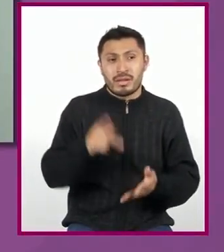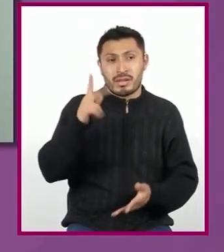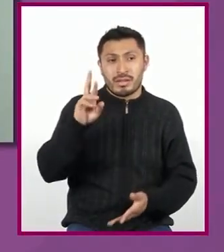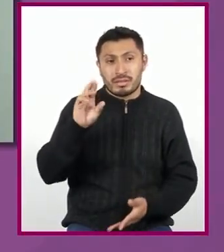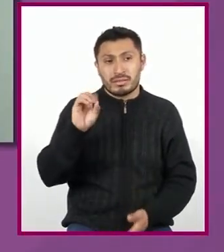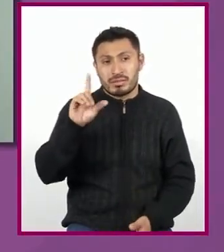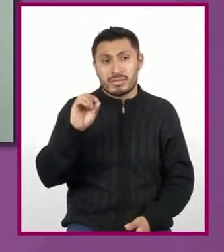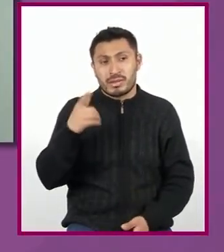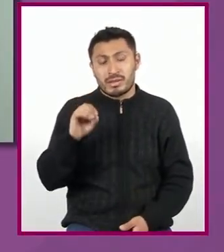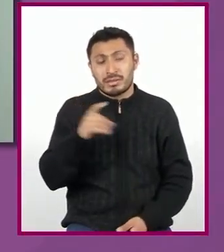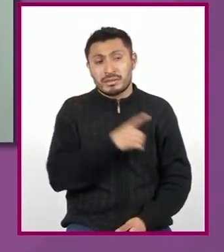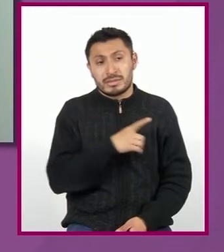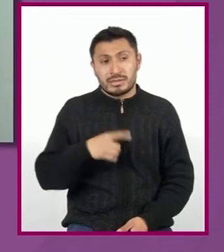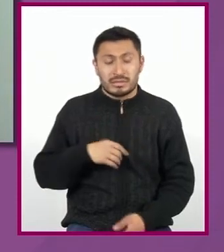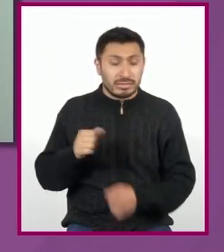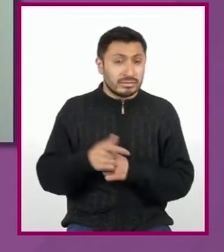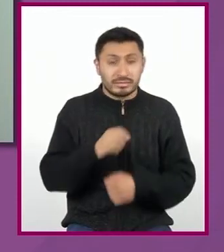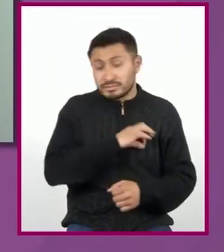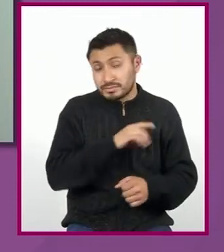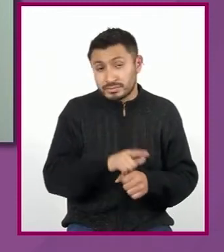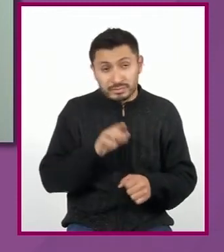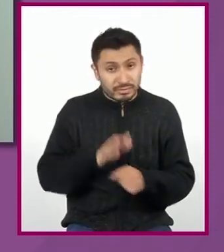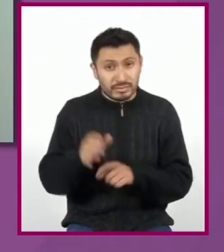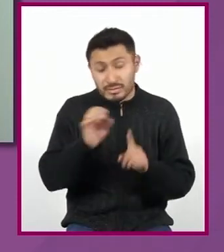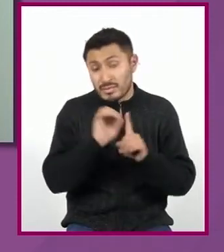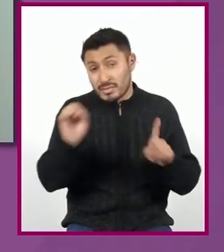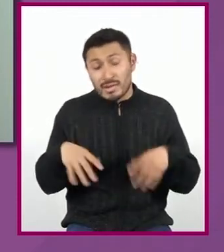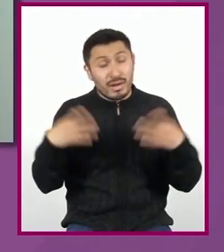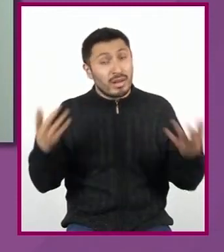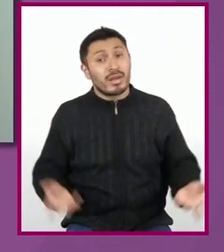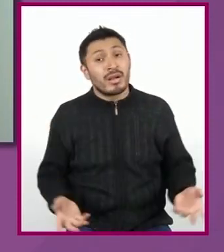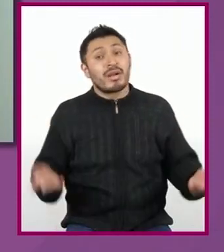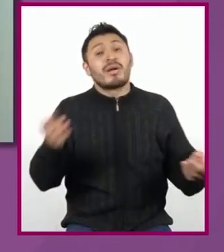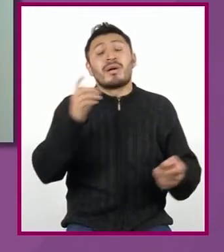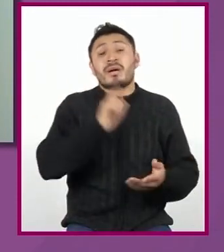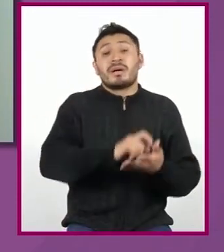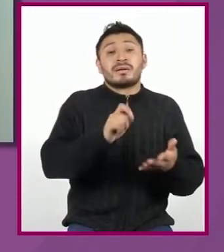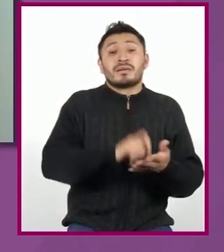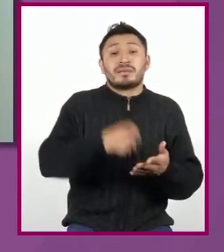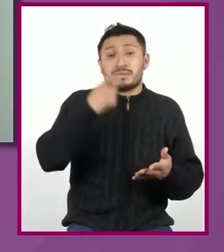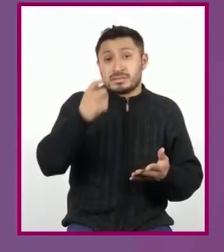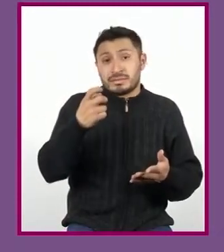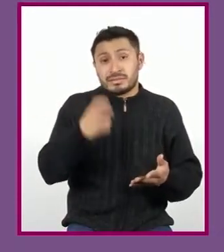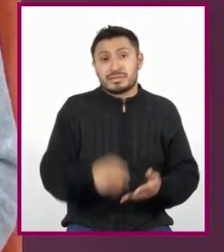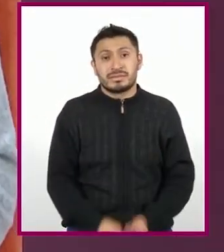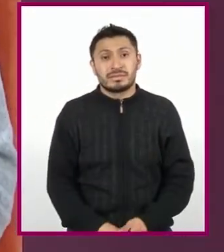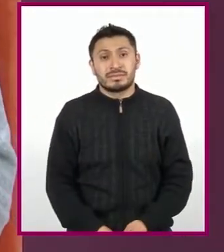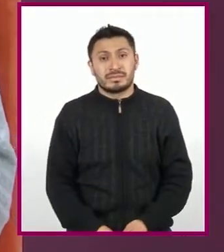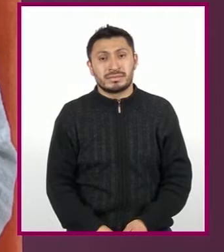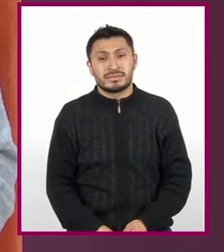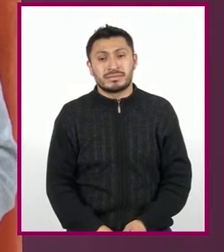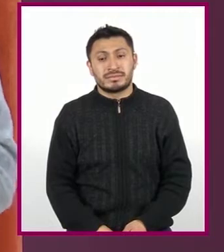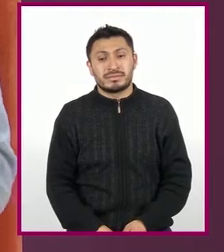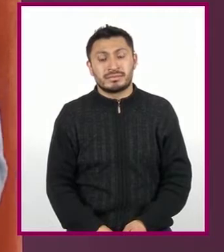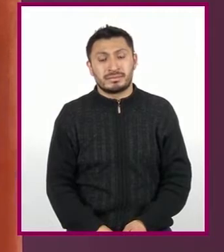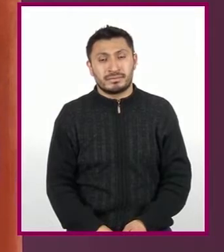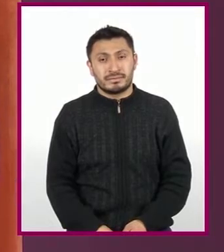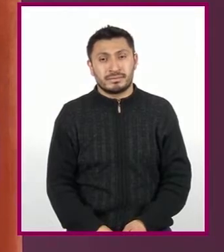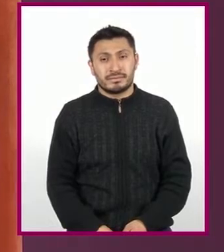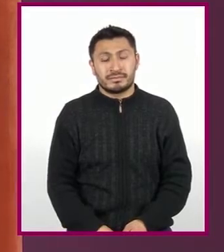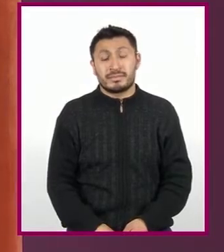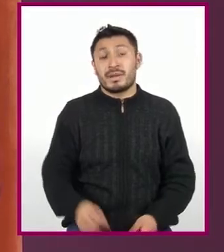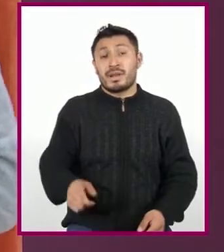identifica con el autor o puede optar por una redacción impersonal mediante la tercera persona,